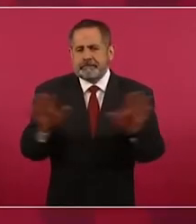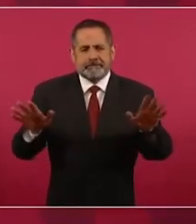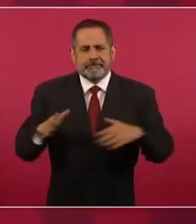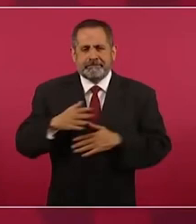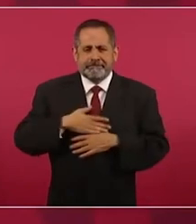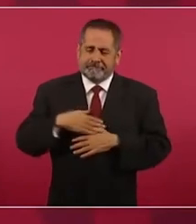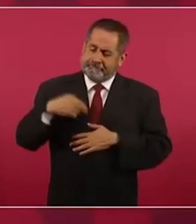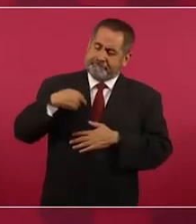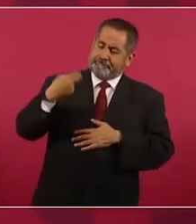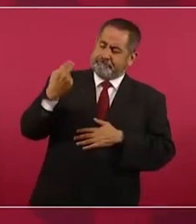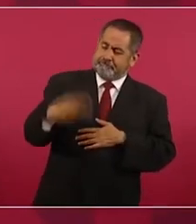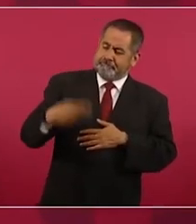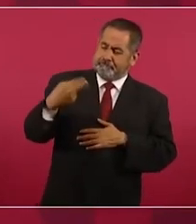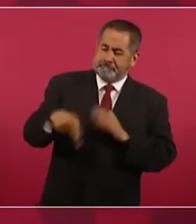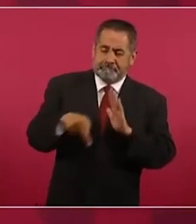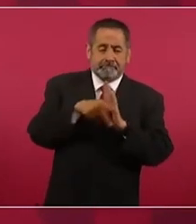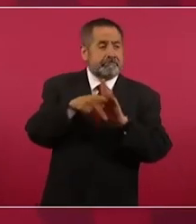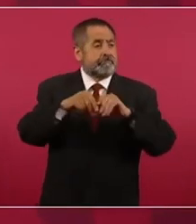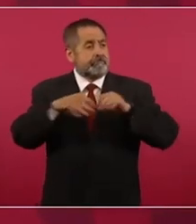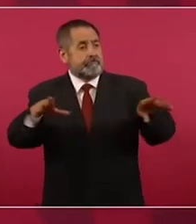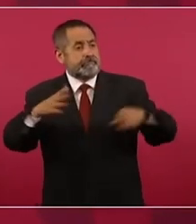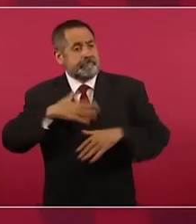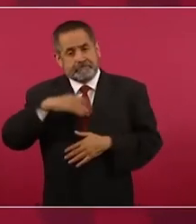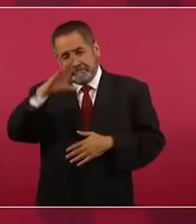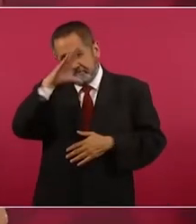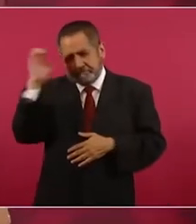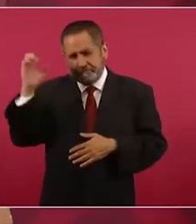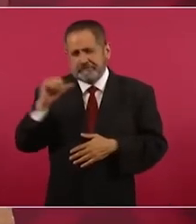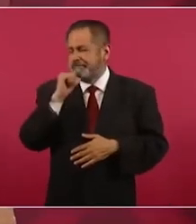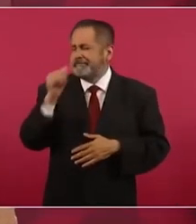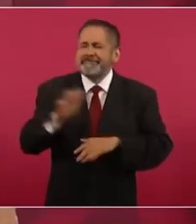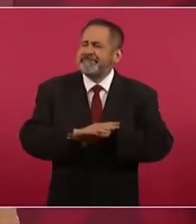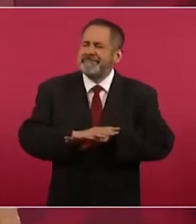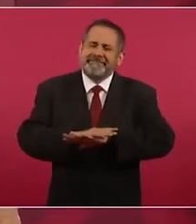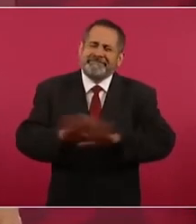aparezcan ni fotos. Y